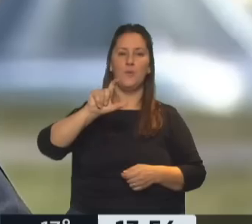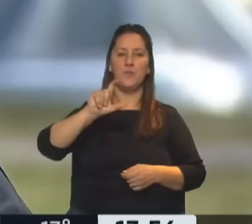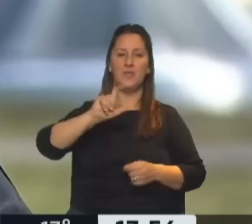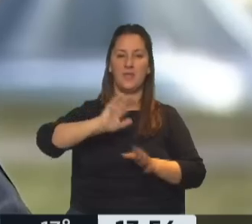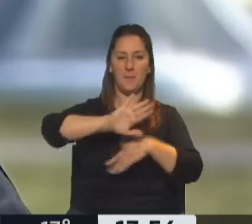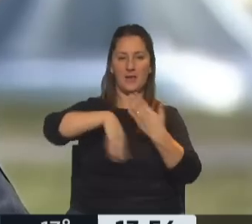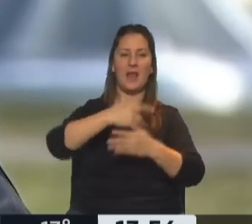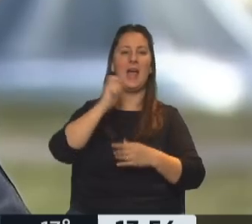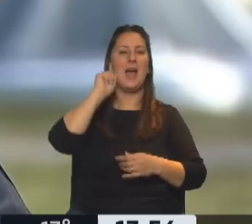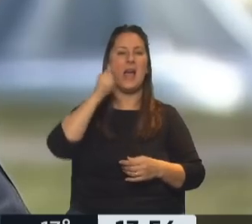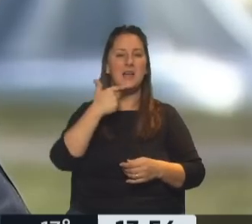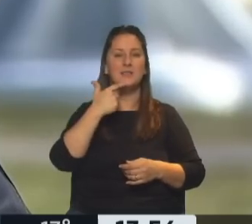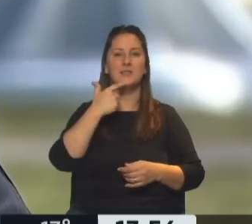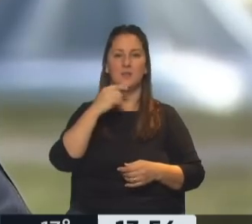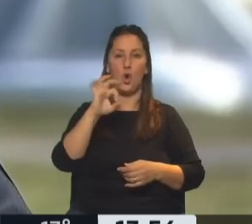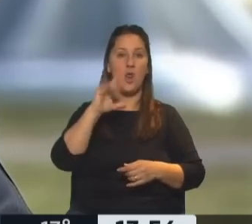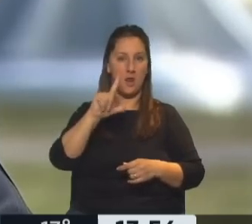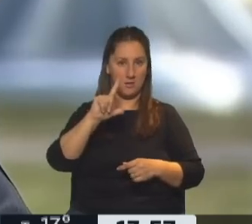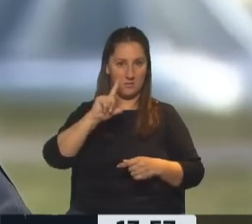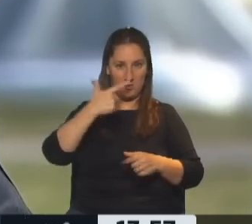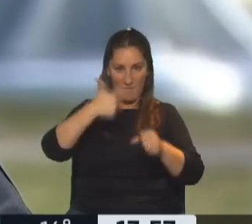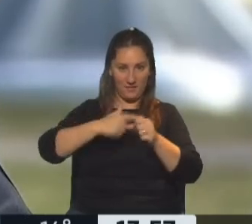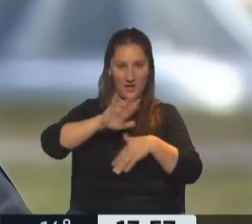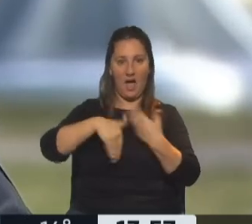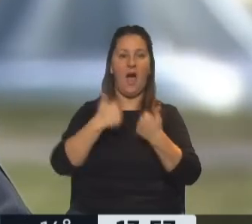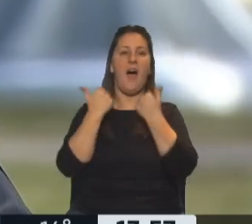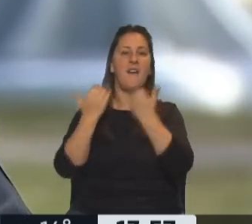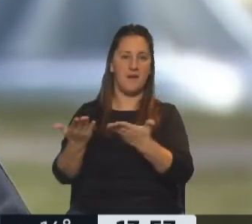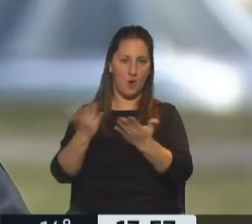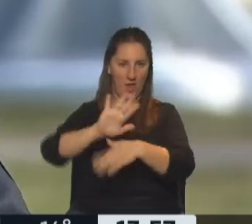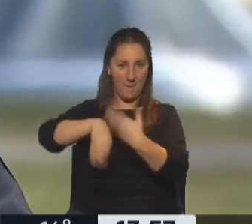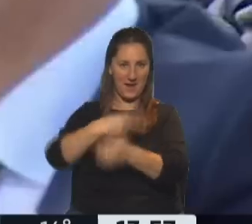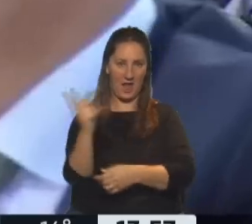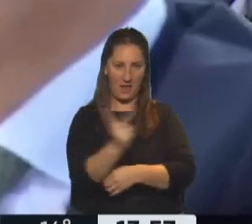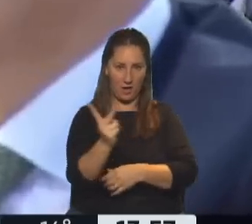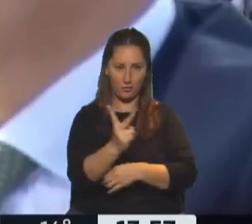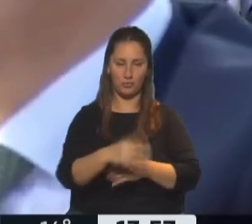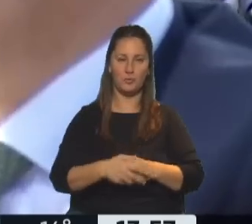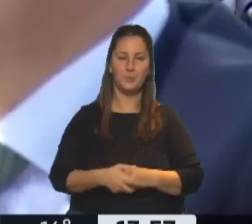corte del gasoil significativo en favor del biodiesel.